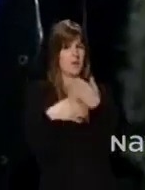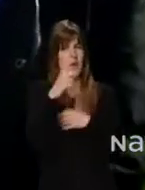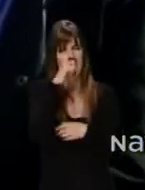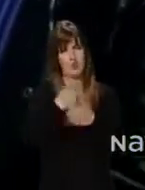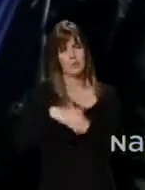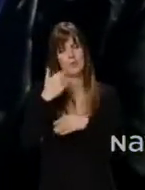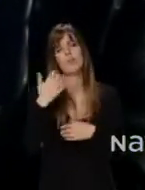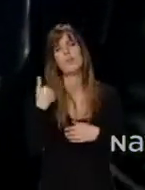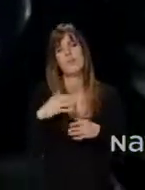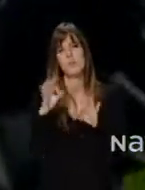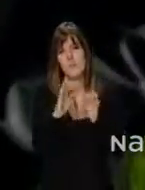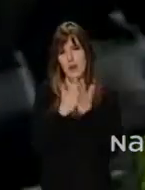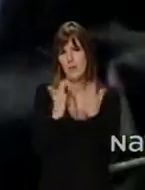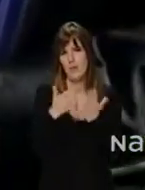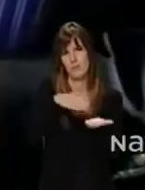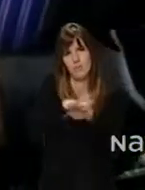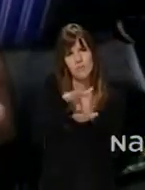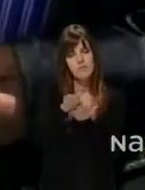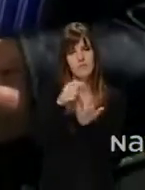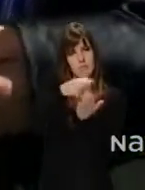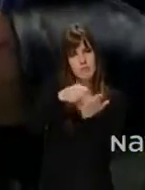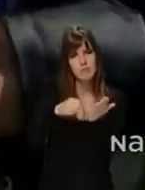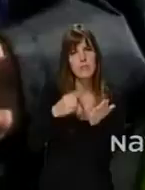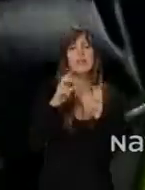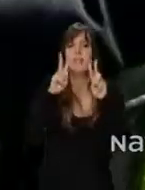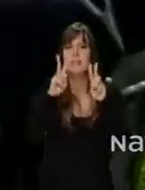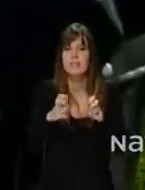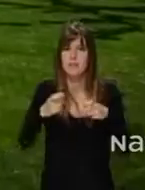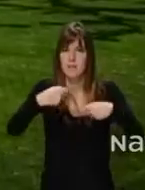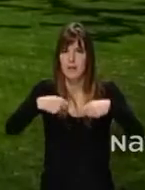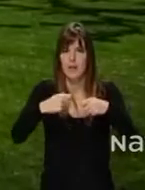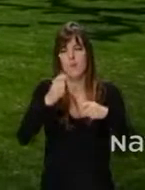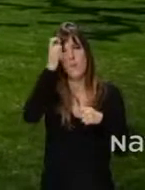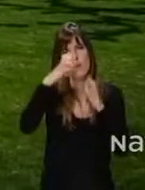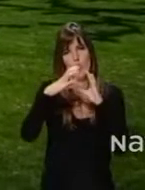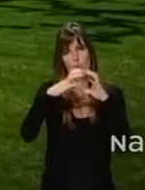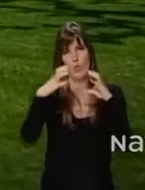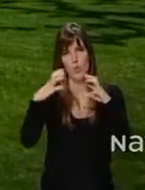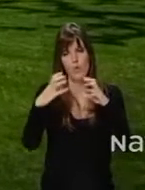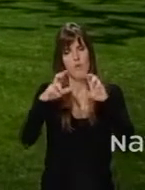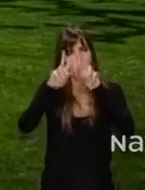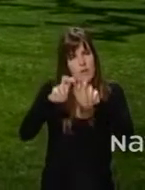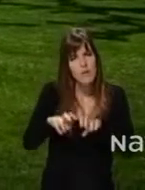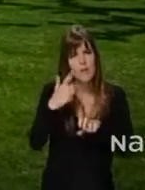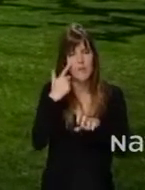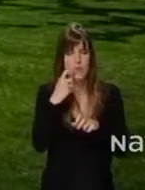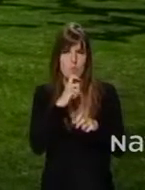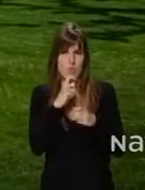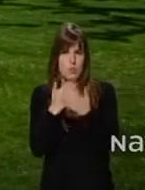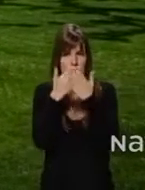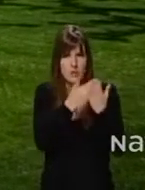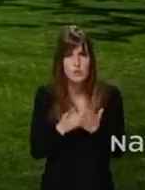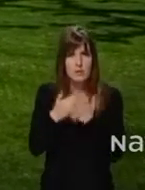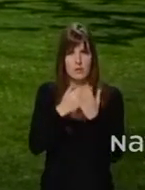publicación, que la tengo aquí precisamente, que es sobre la feria y mercado de Urrosbilla. Un estudio de las casas, de los metros cuadrados que